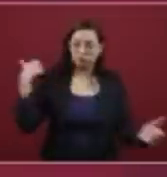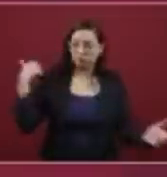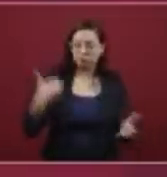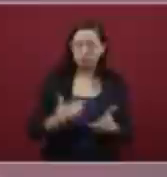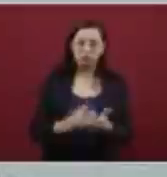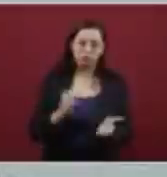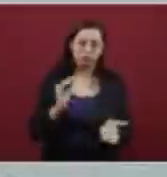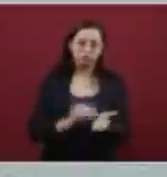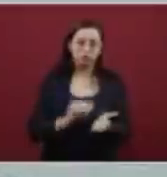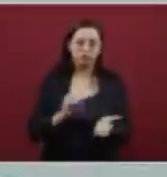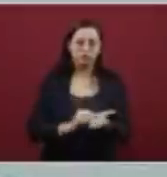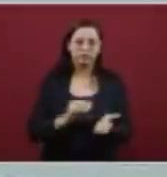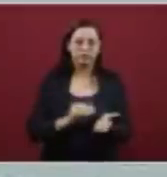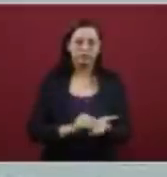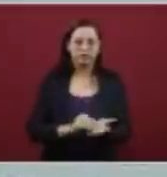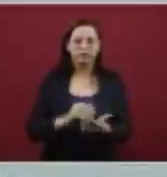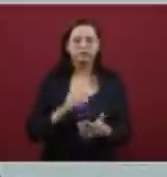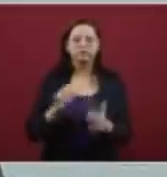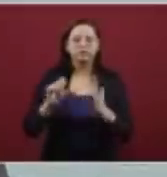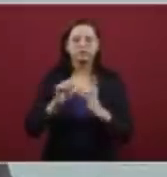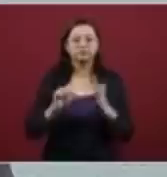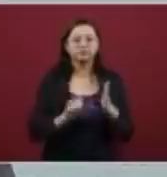en el artículo 108.